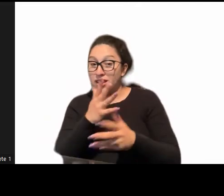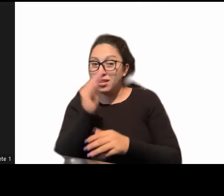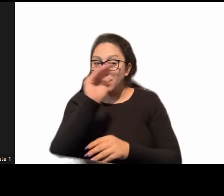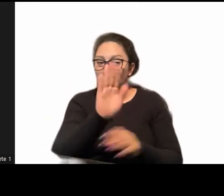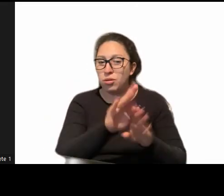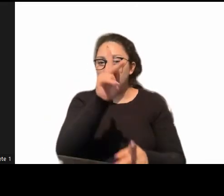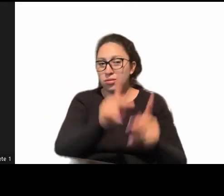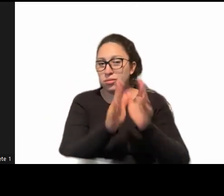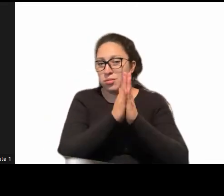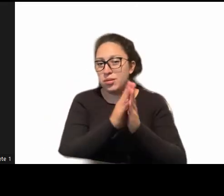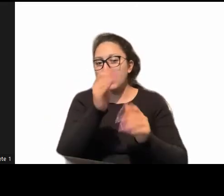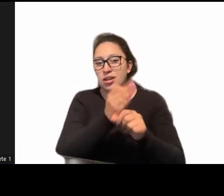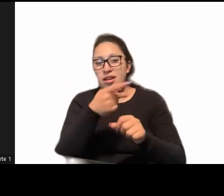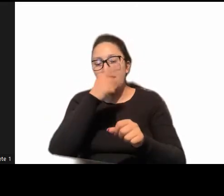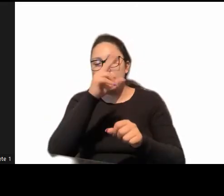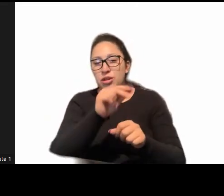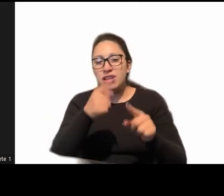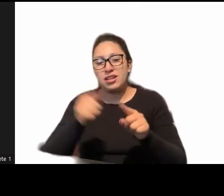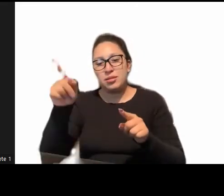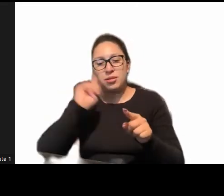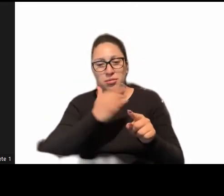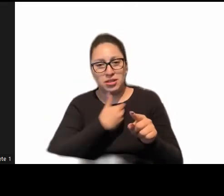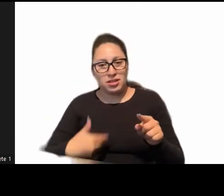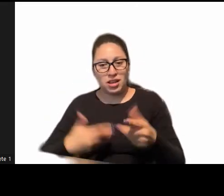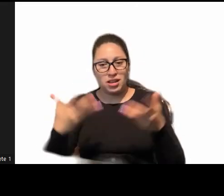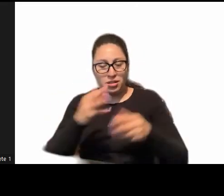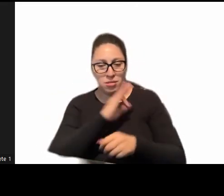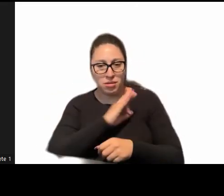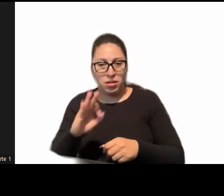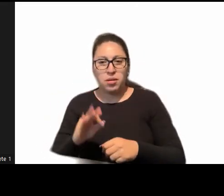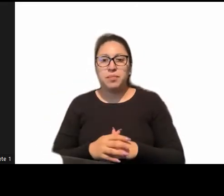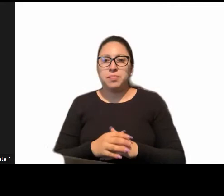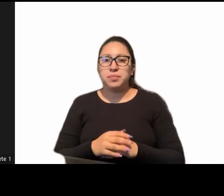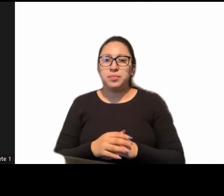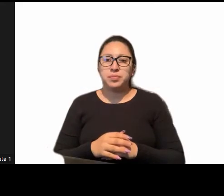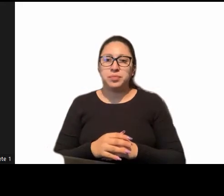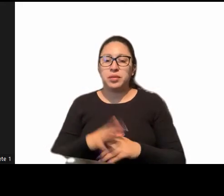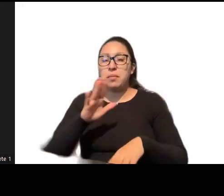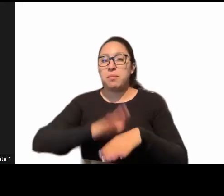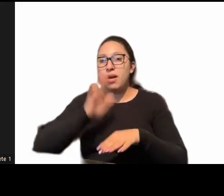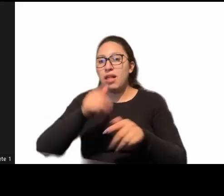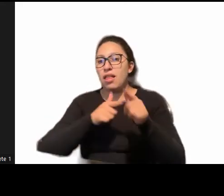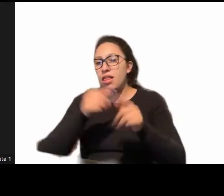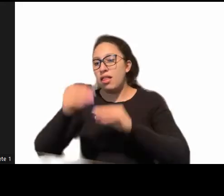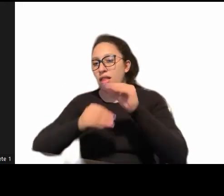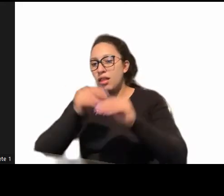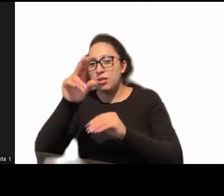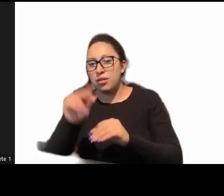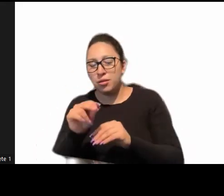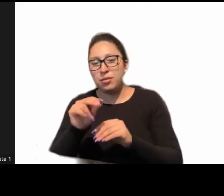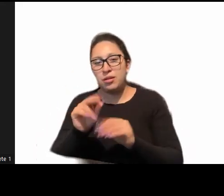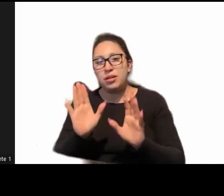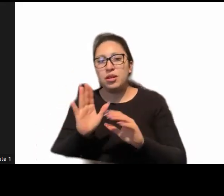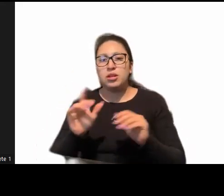esta comisión. Sin duda, no voy a hacer más algo el debate, pues vamos a caer tipo de provocaciones que